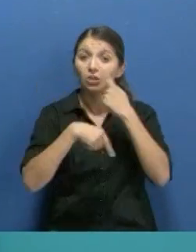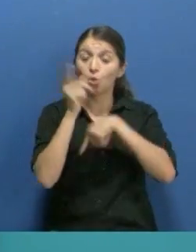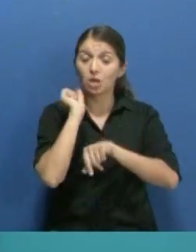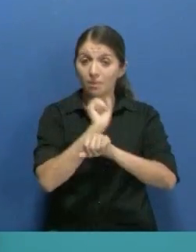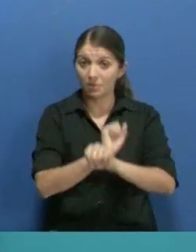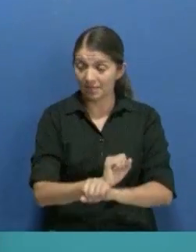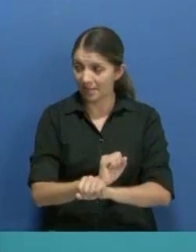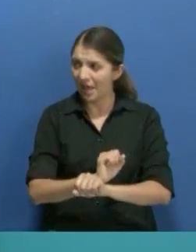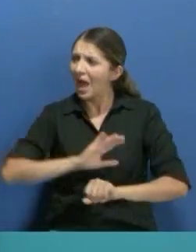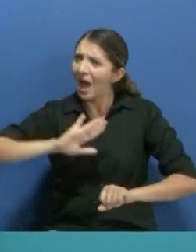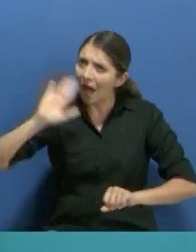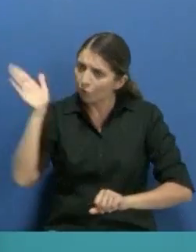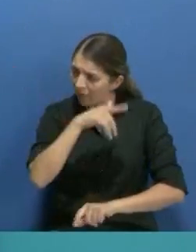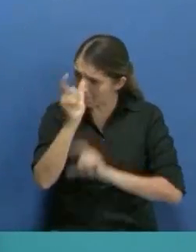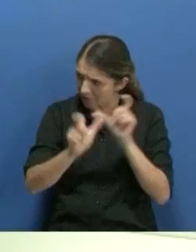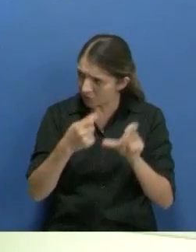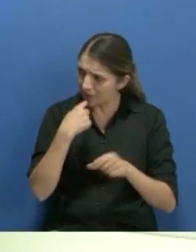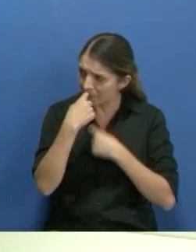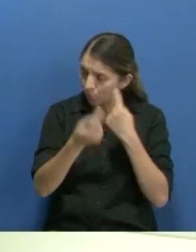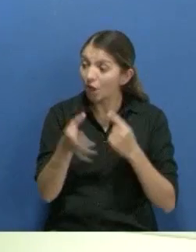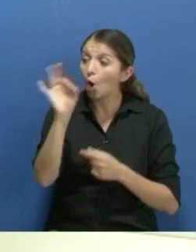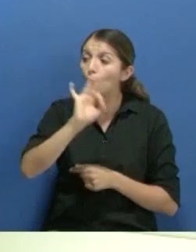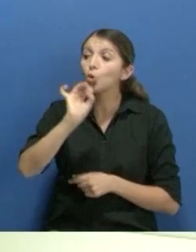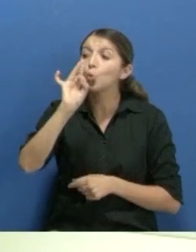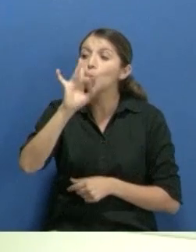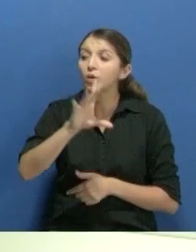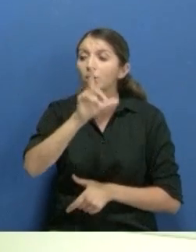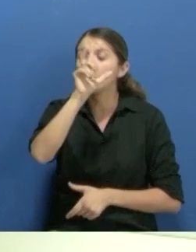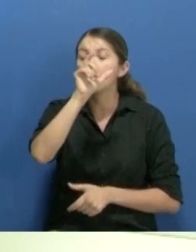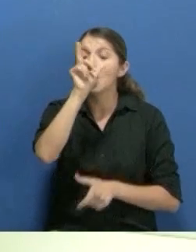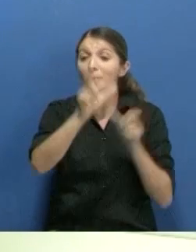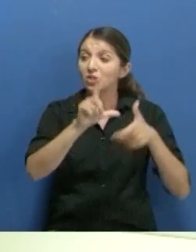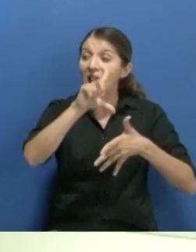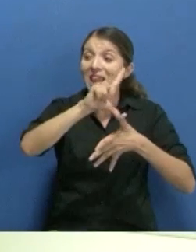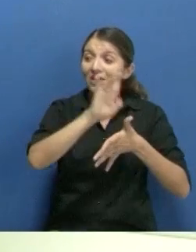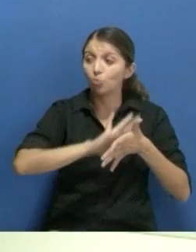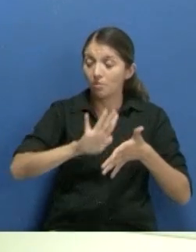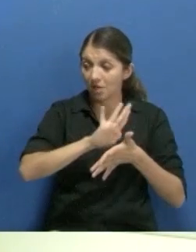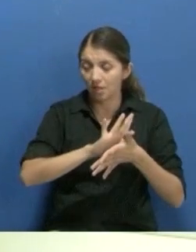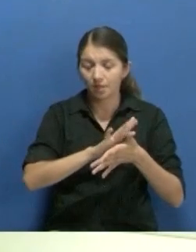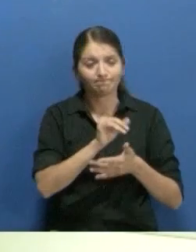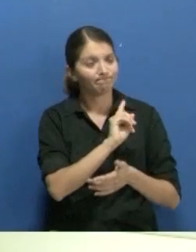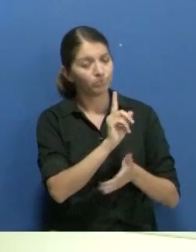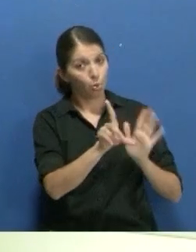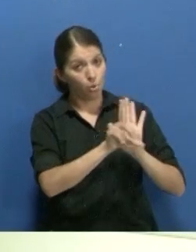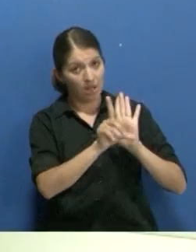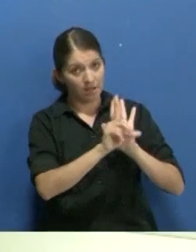estas causas. Entonces, ¿a dónde está la magnitud del fenómeno, no? El gobierno habla de un